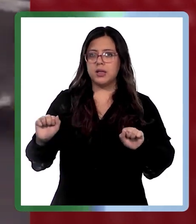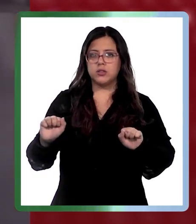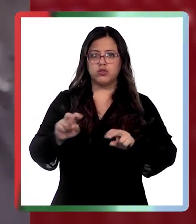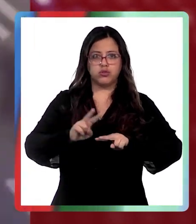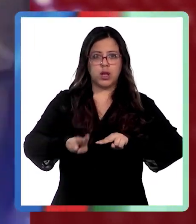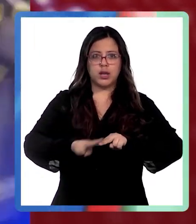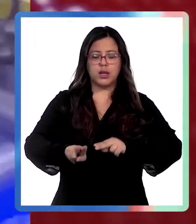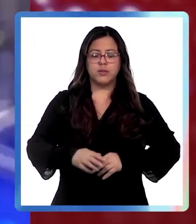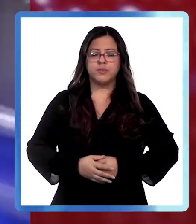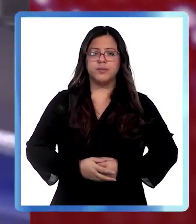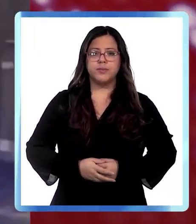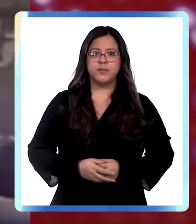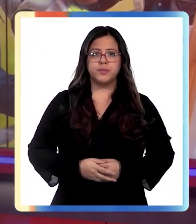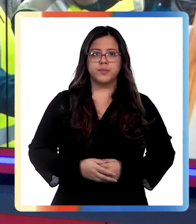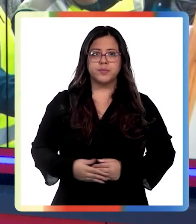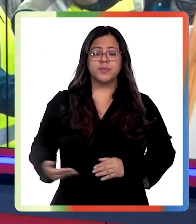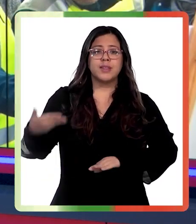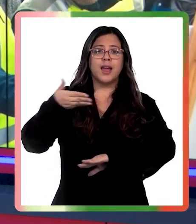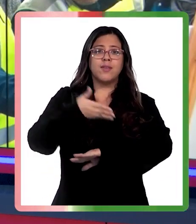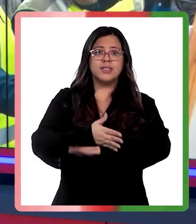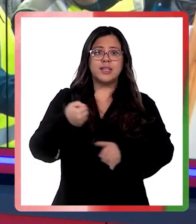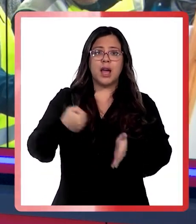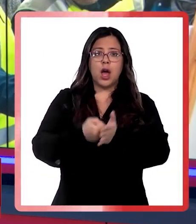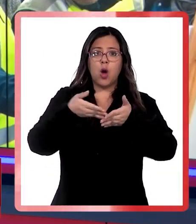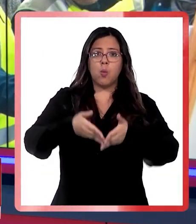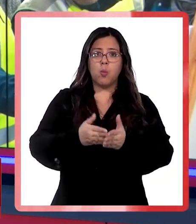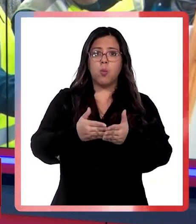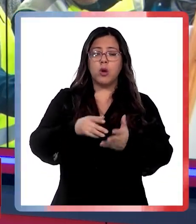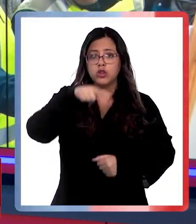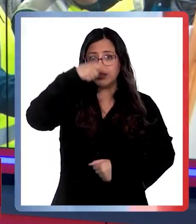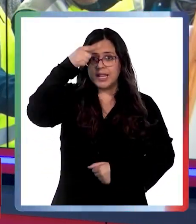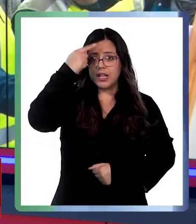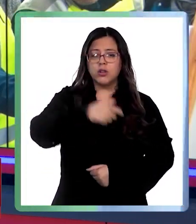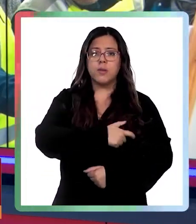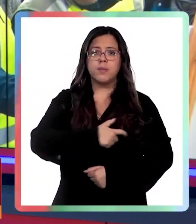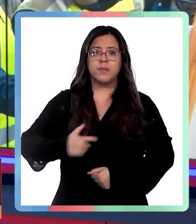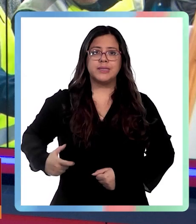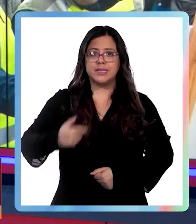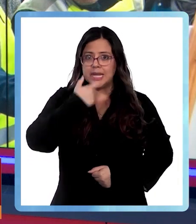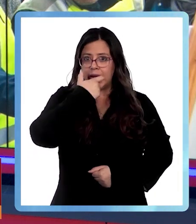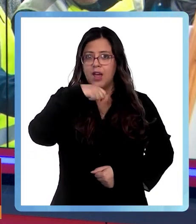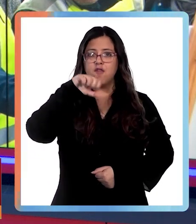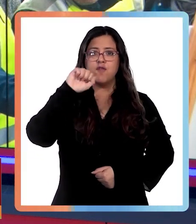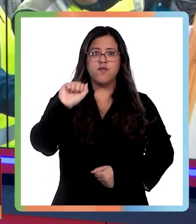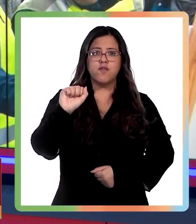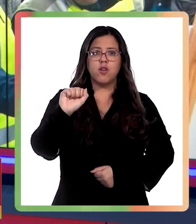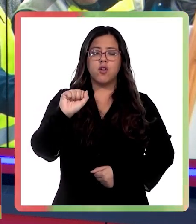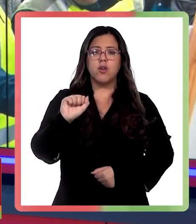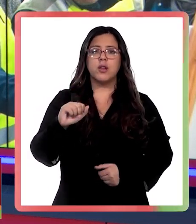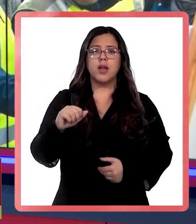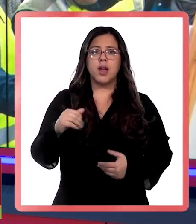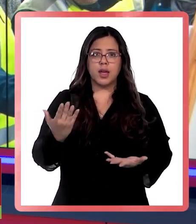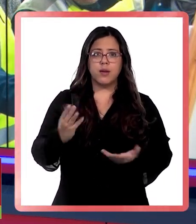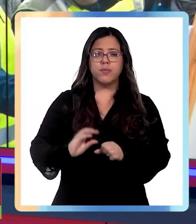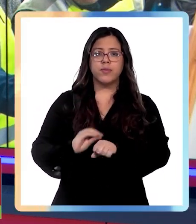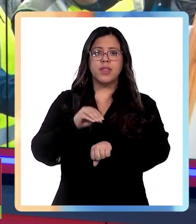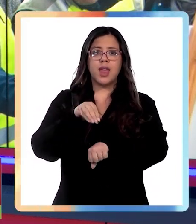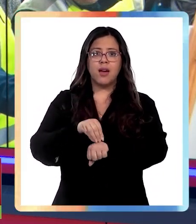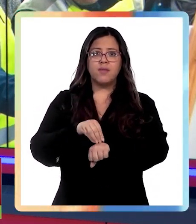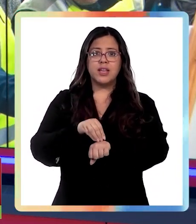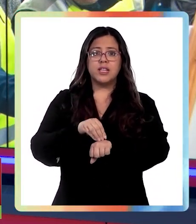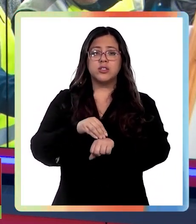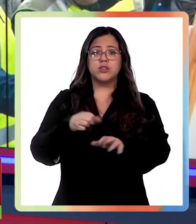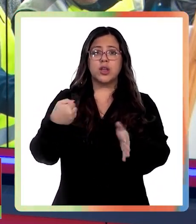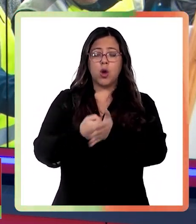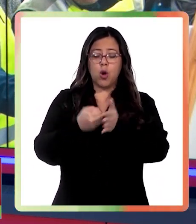fue recuperado. En su visita al puerto de San Antonio, el presidente de la República, Gabriel Boric Font, confirmó que